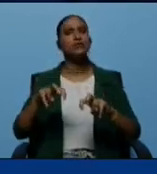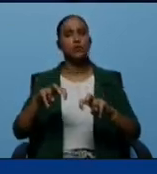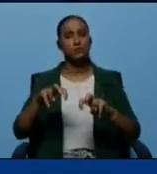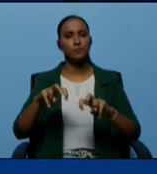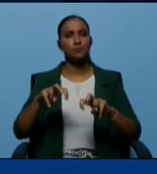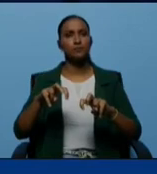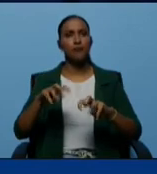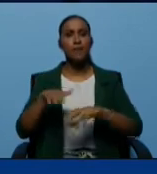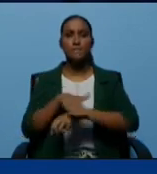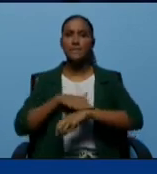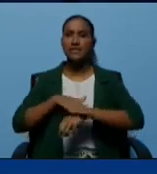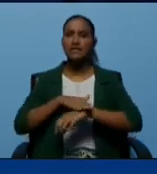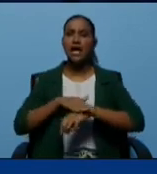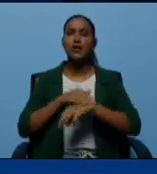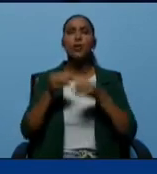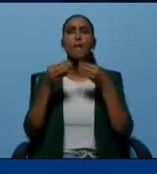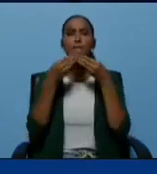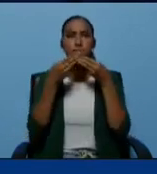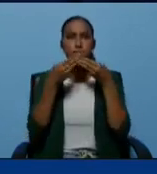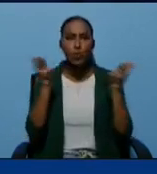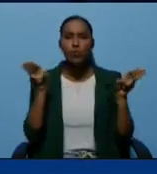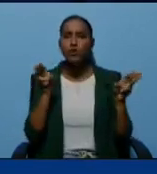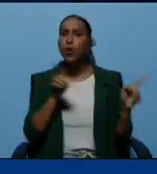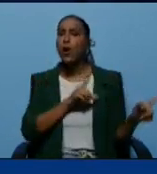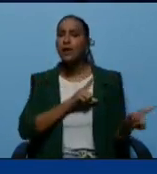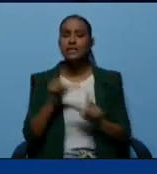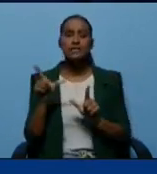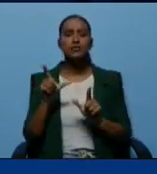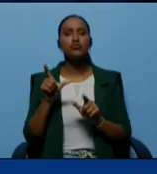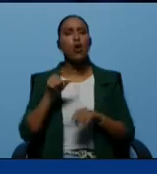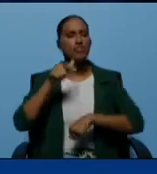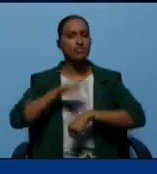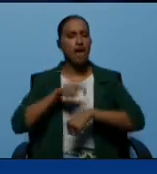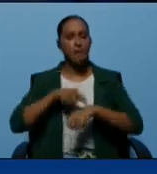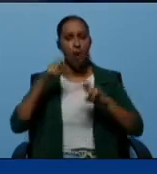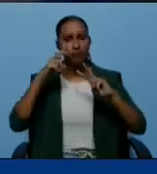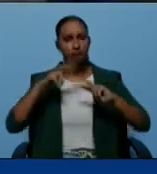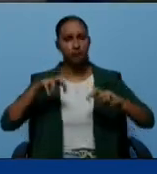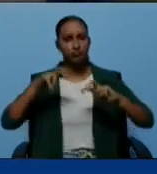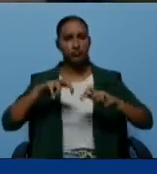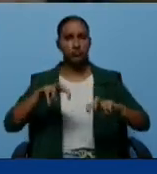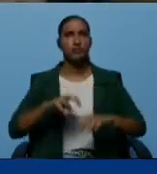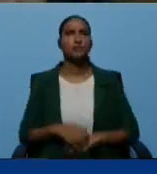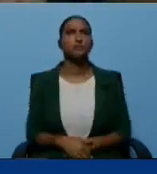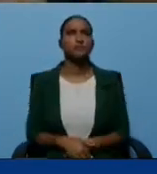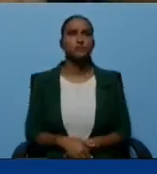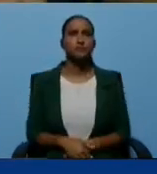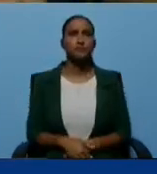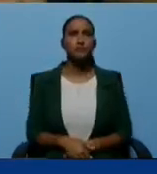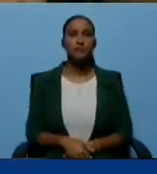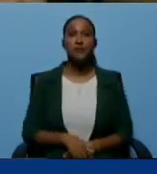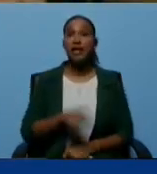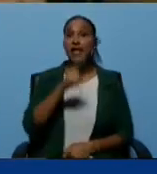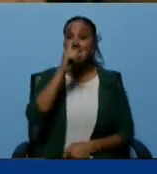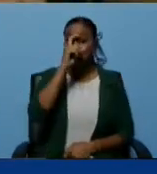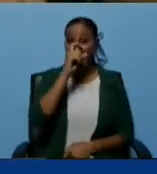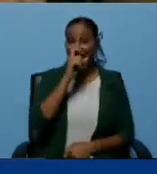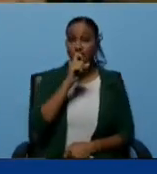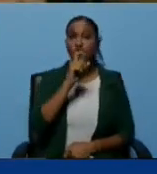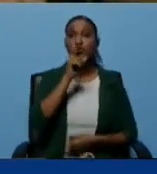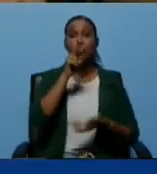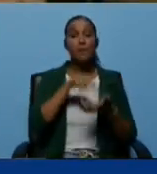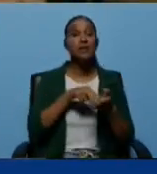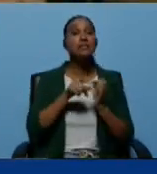ya este Ministerio Público tiene desarrollada en tiempo real. Ellos, bajo esa figura, desde el año